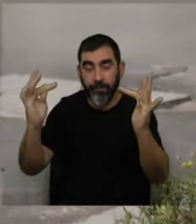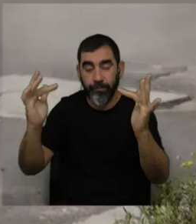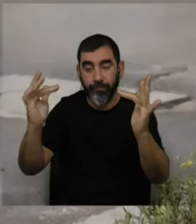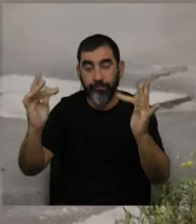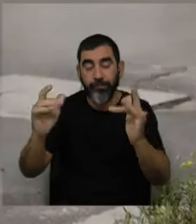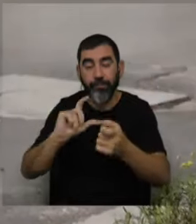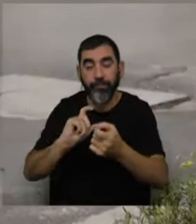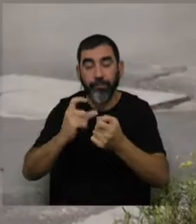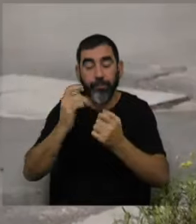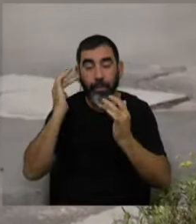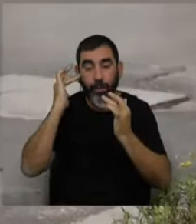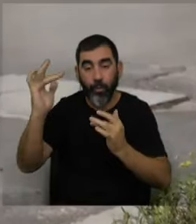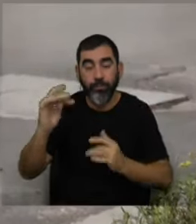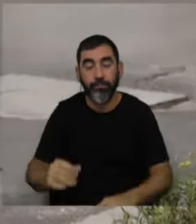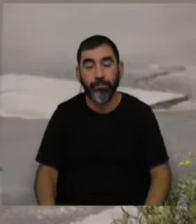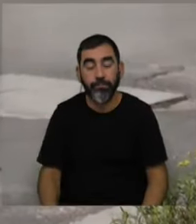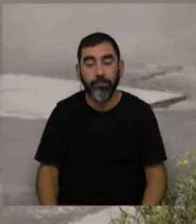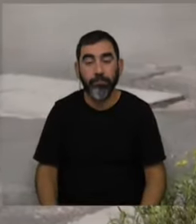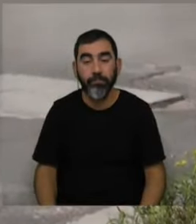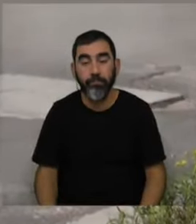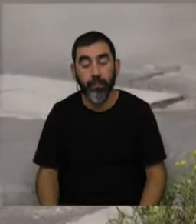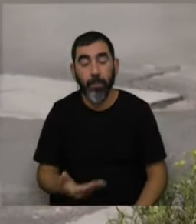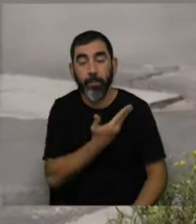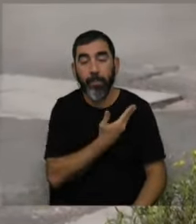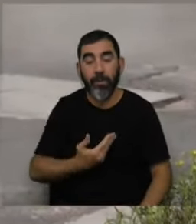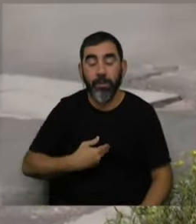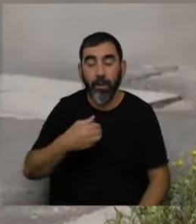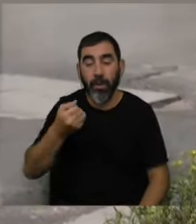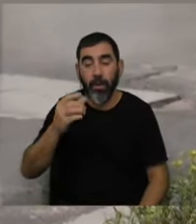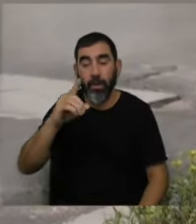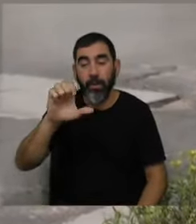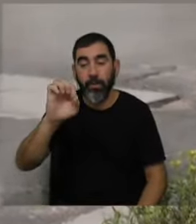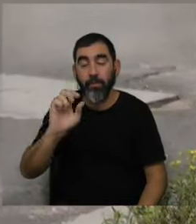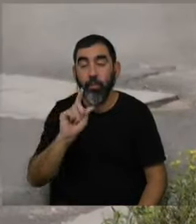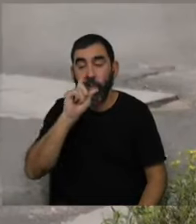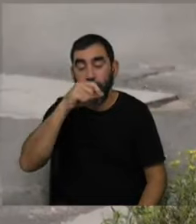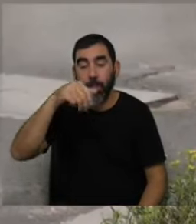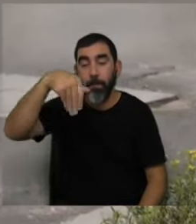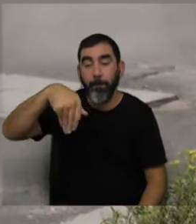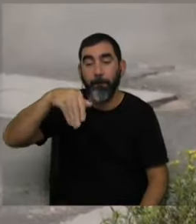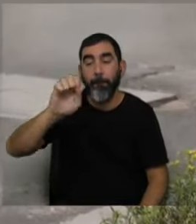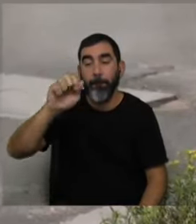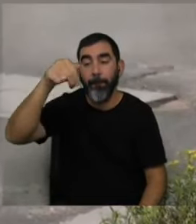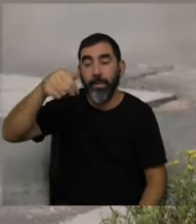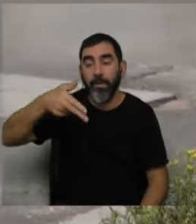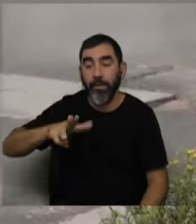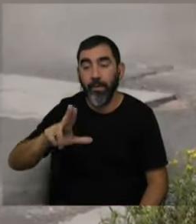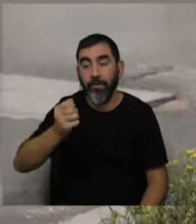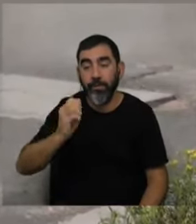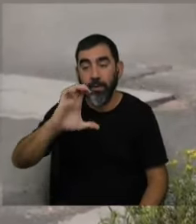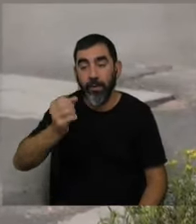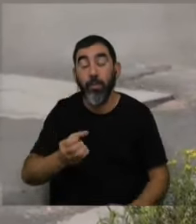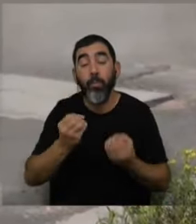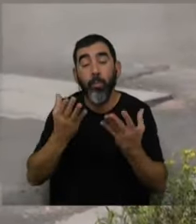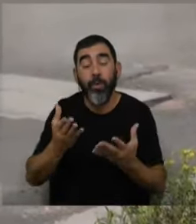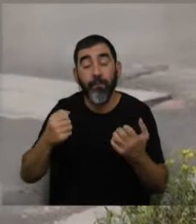los sindicatos de la educación como es Camila Menchaca presidenta de Hades Montevideo Por qué rosina ustedes saben en las últimas